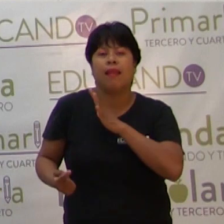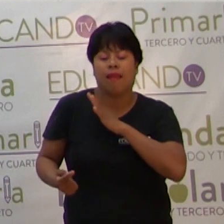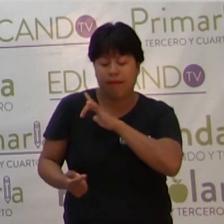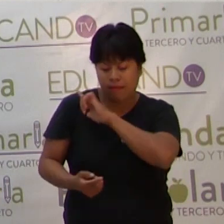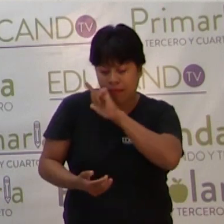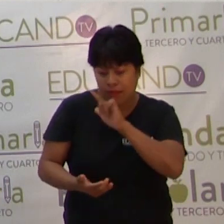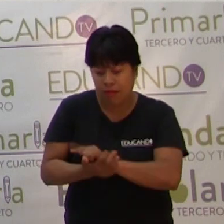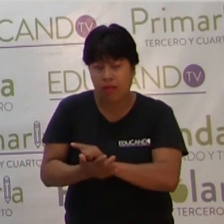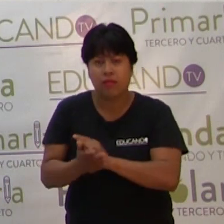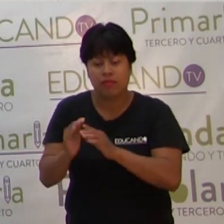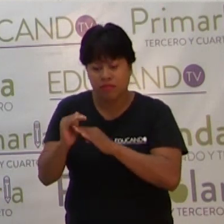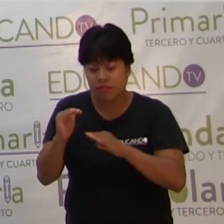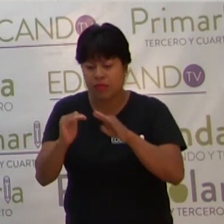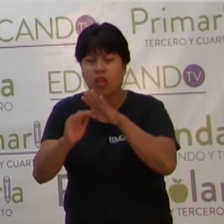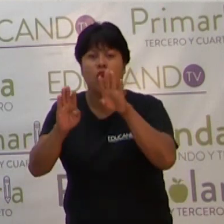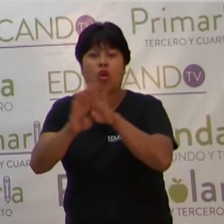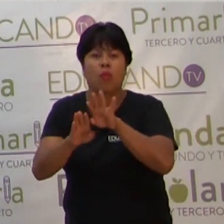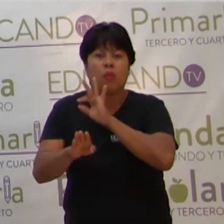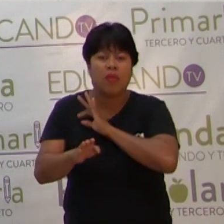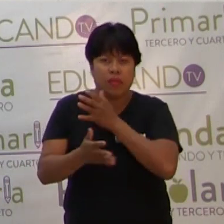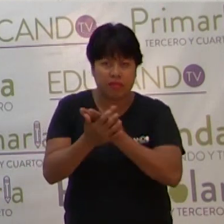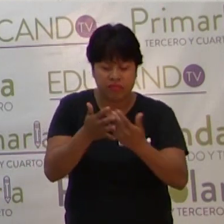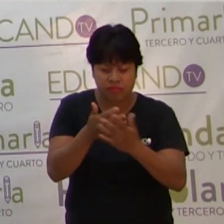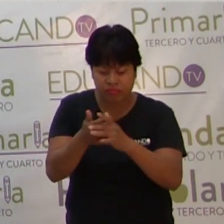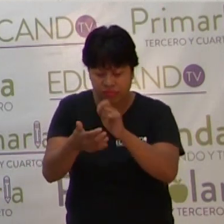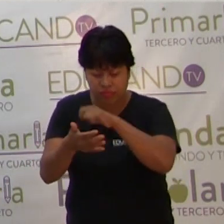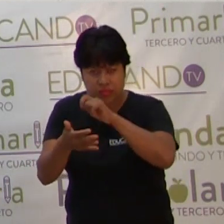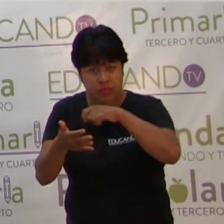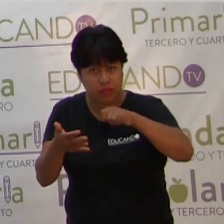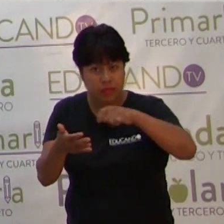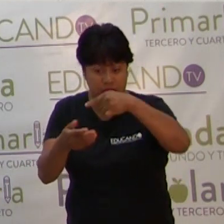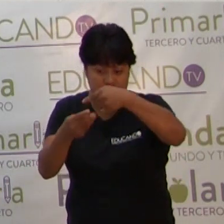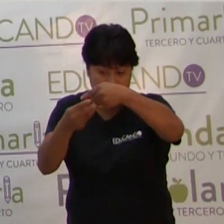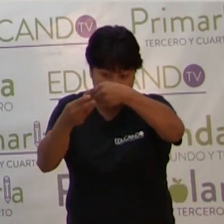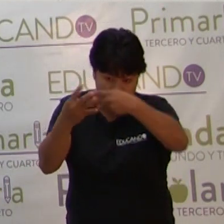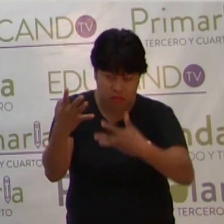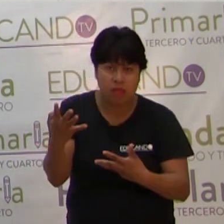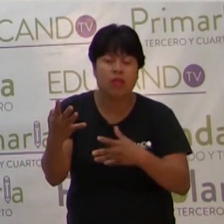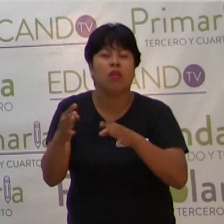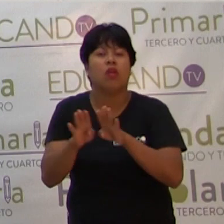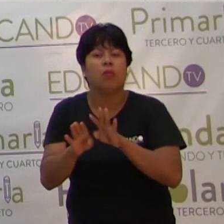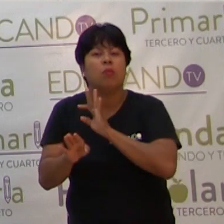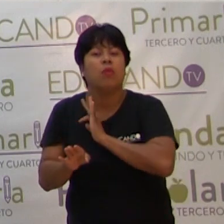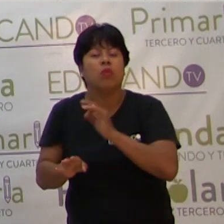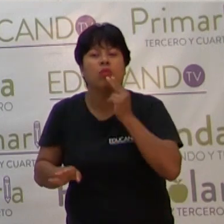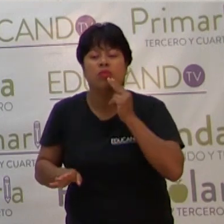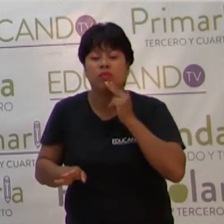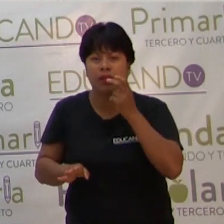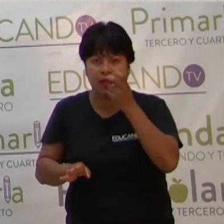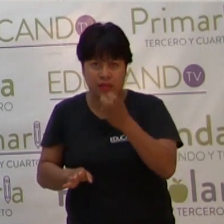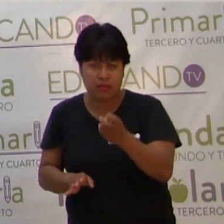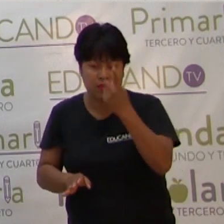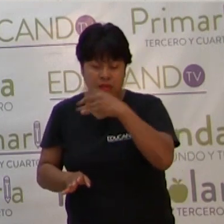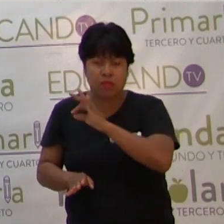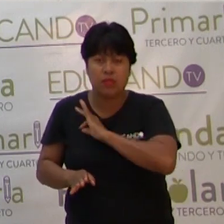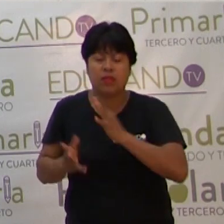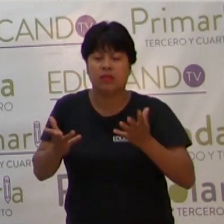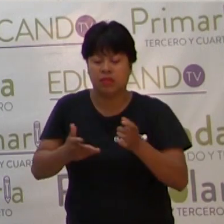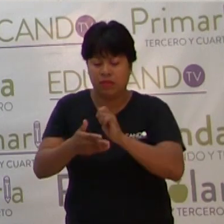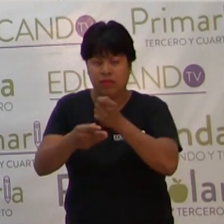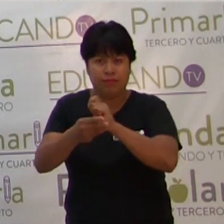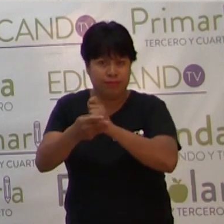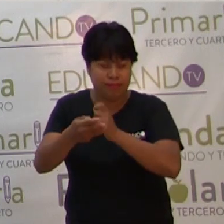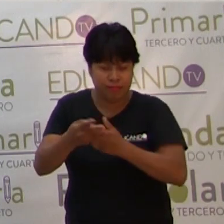de jerarquía de operaciones y de ahí deriva que tenemos que utilizar esa jerarquía para realizar las